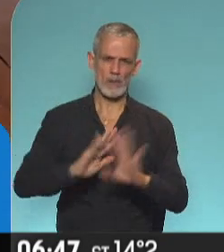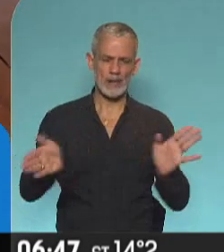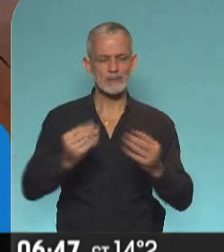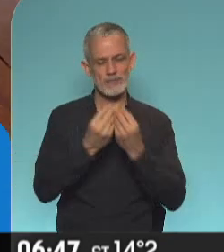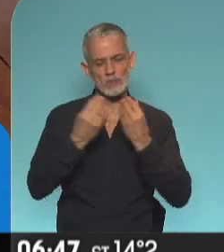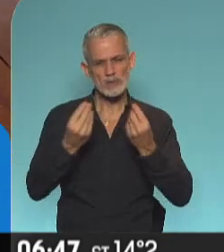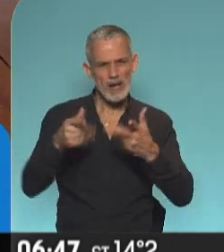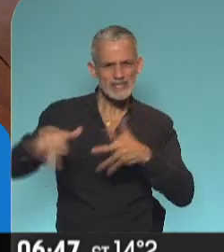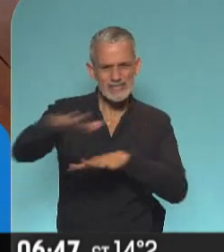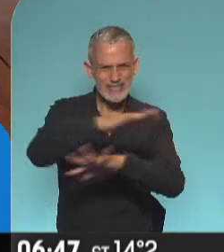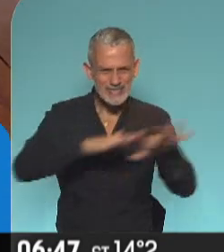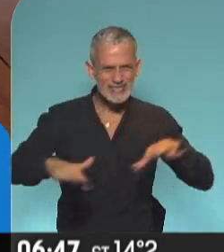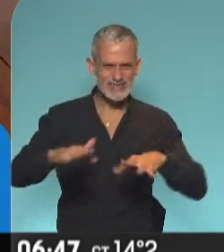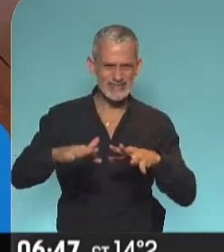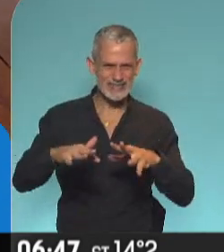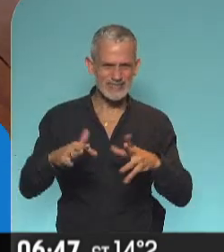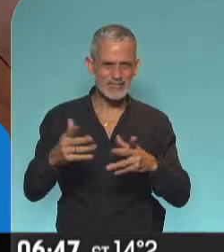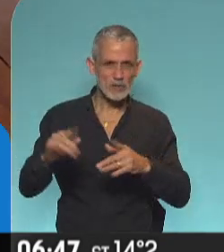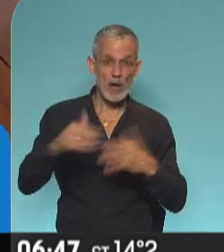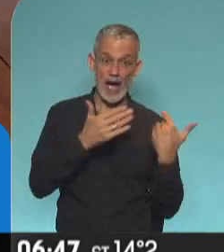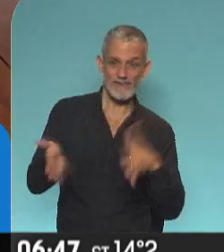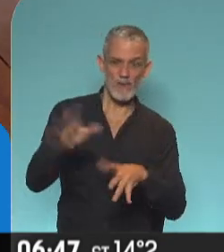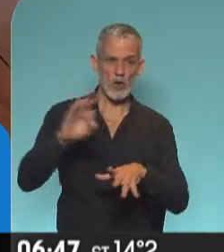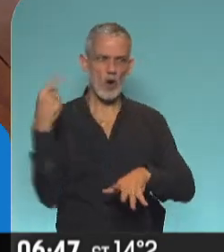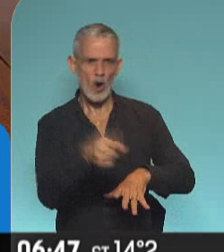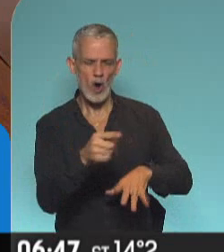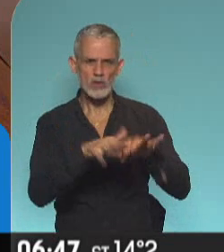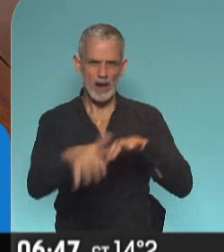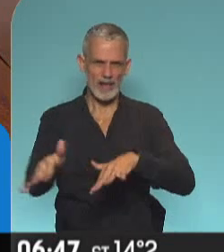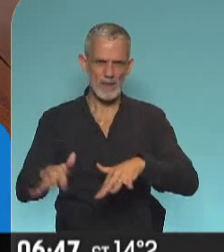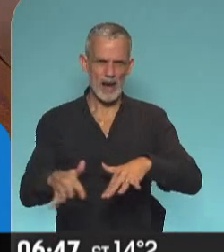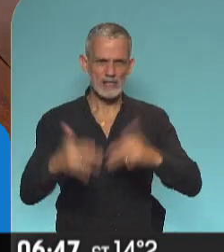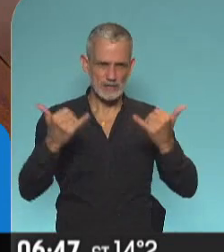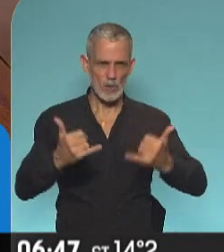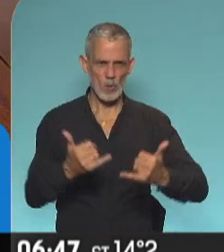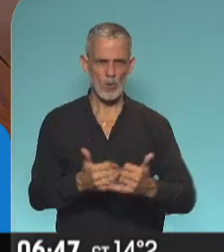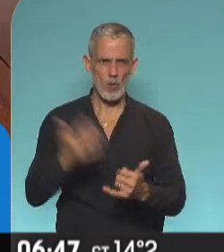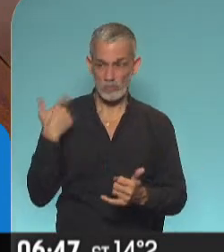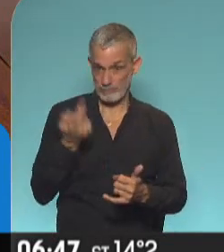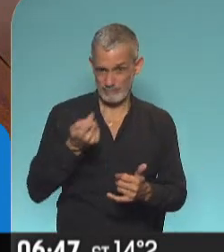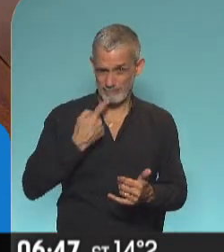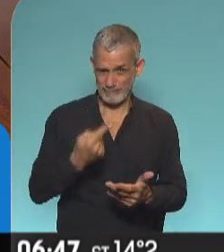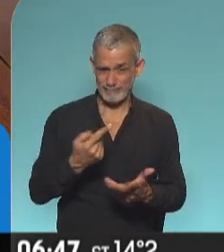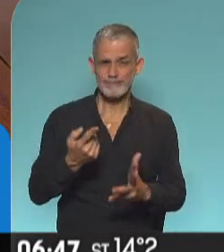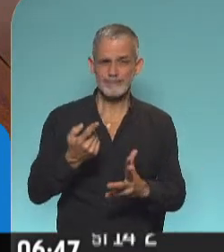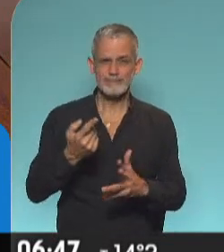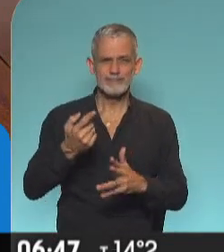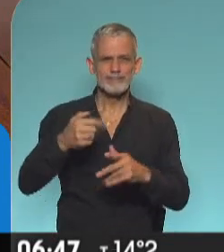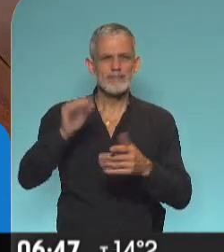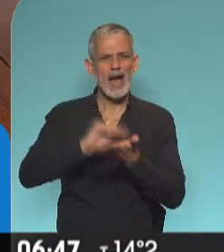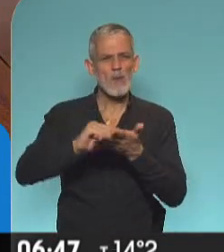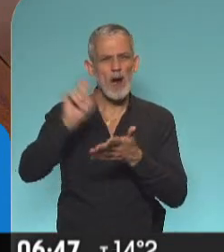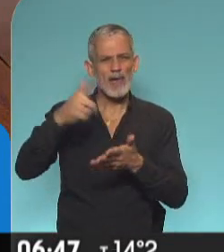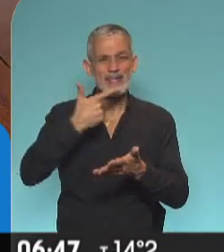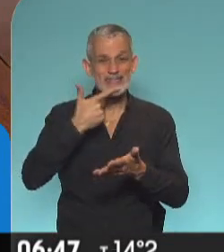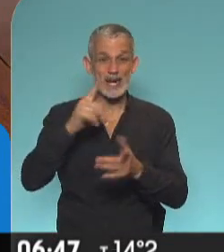muchísimas repercusiones en las redes sociales, ¿no? A favor y en contra de la marcha. Bueno, recién estabas hablando justamente de Graciana Peñafort, pero también